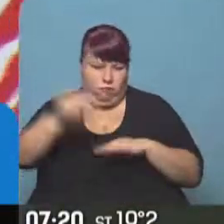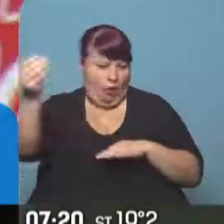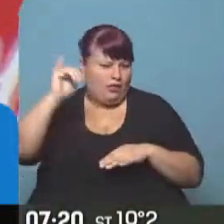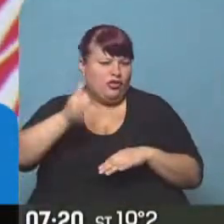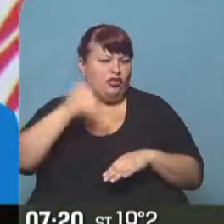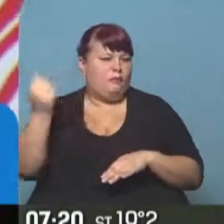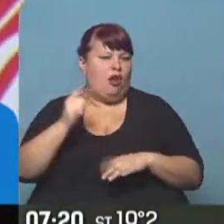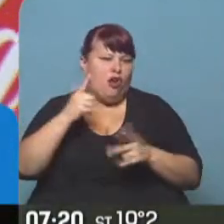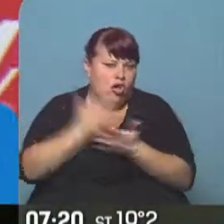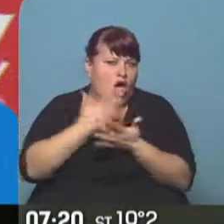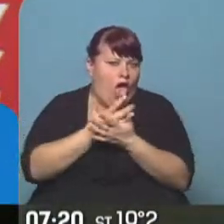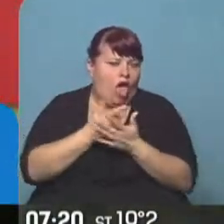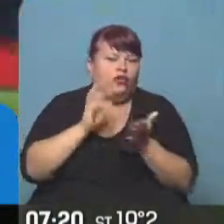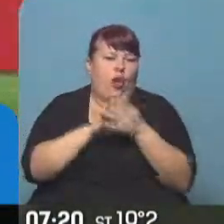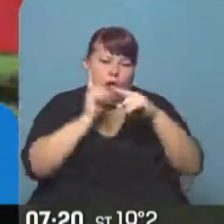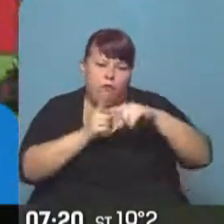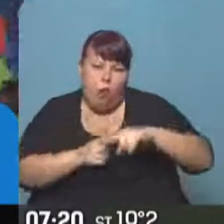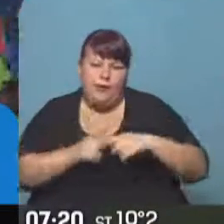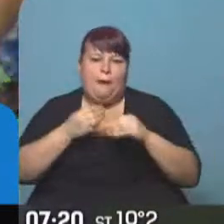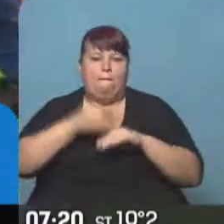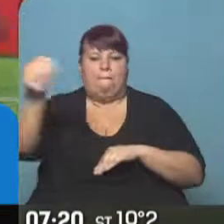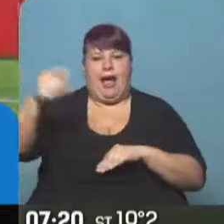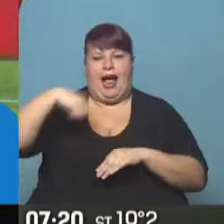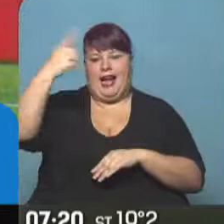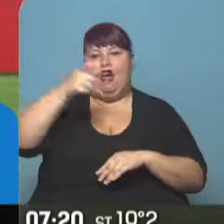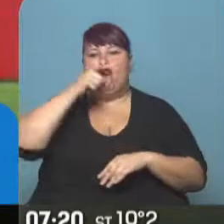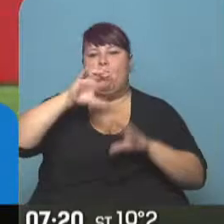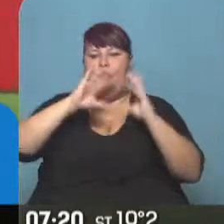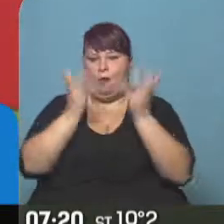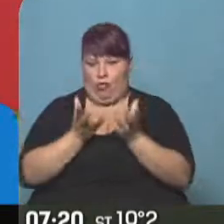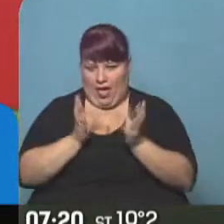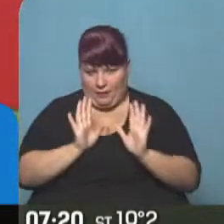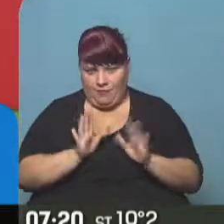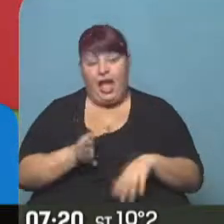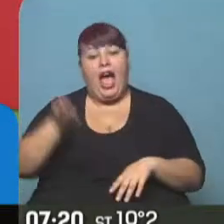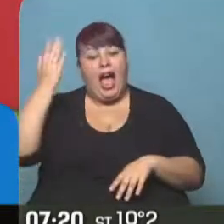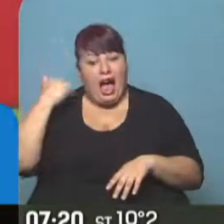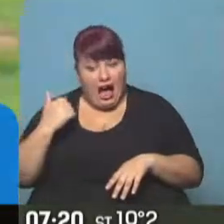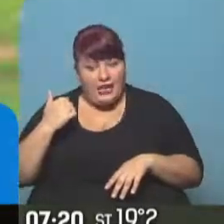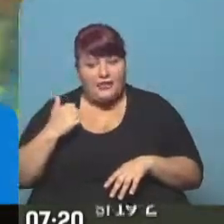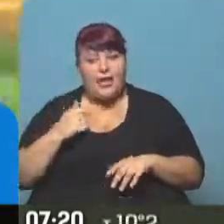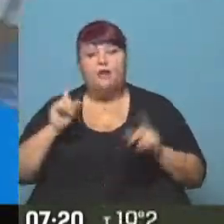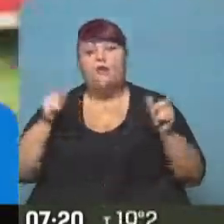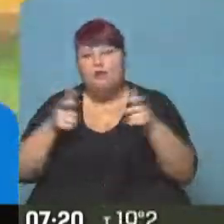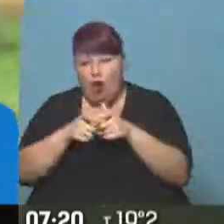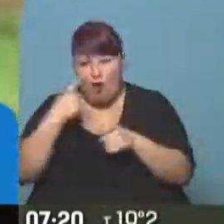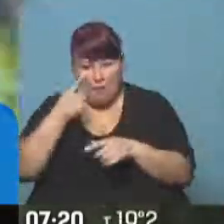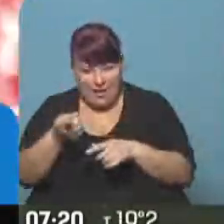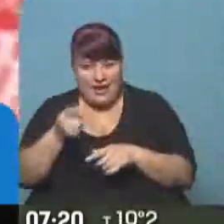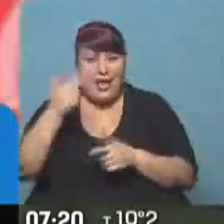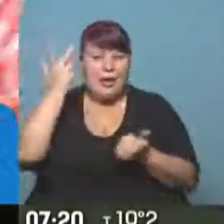de protagonismo y no sufrir tanto cuanto a las matemáticas para llegar a la próxima Copa del Mundo. Ayer, un reducido, como estamos